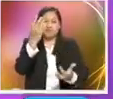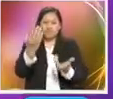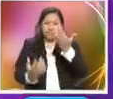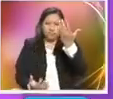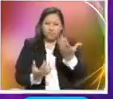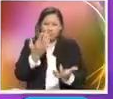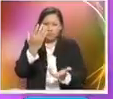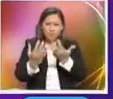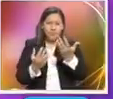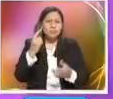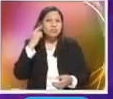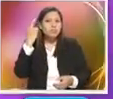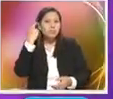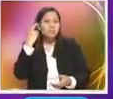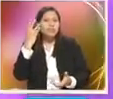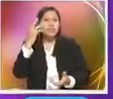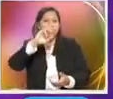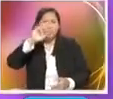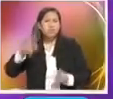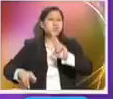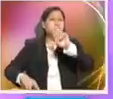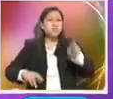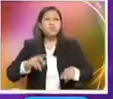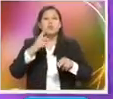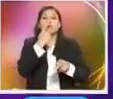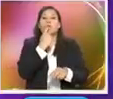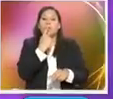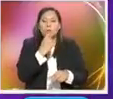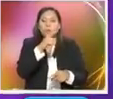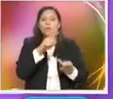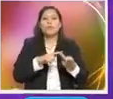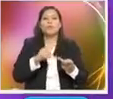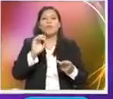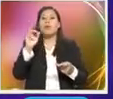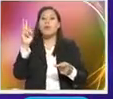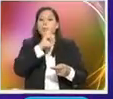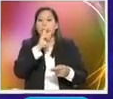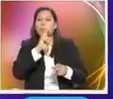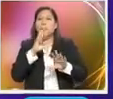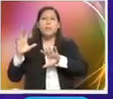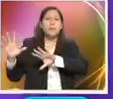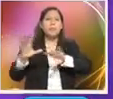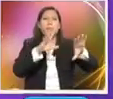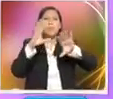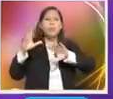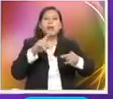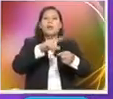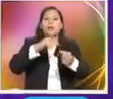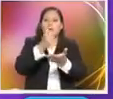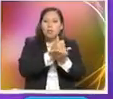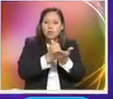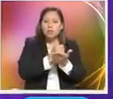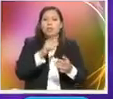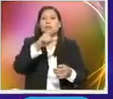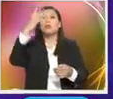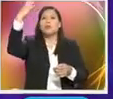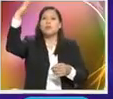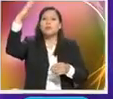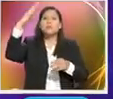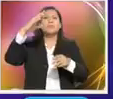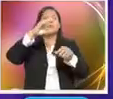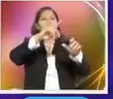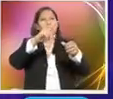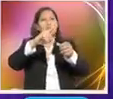quizá si pone algún sonido del viento con algo azul, o el sol con algo amarillo, el sonido, no